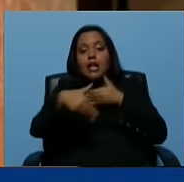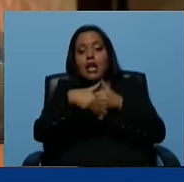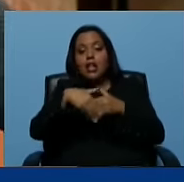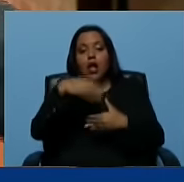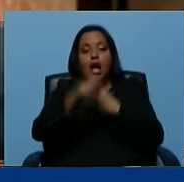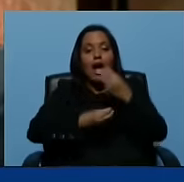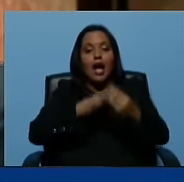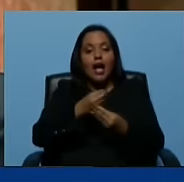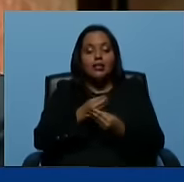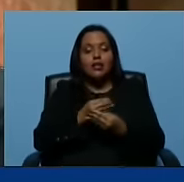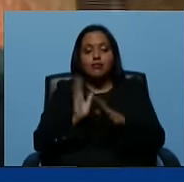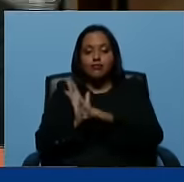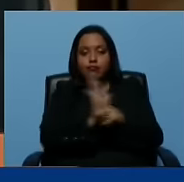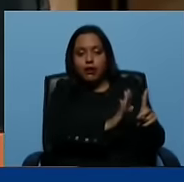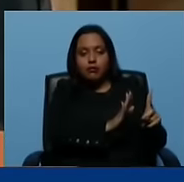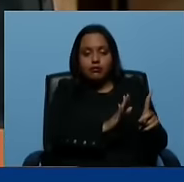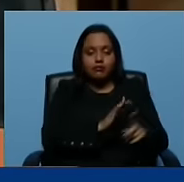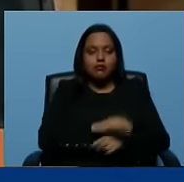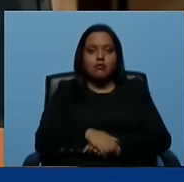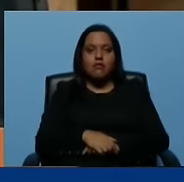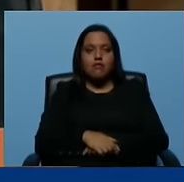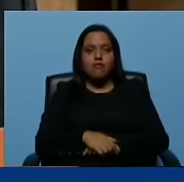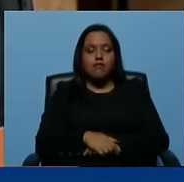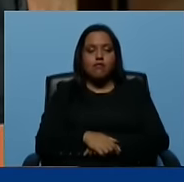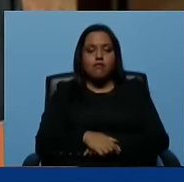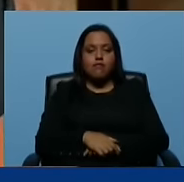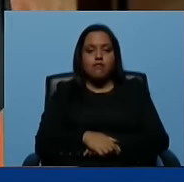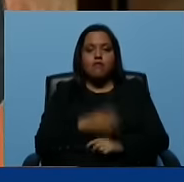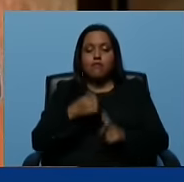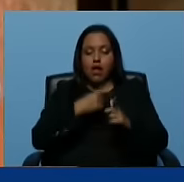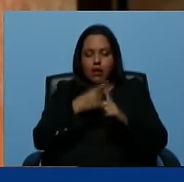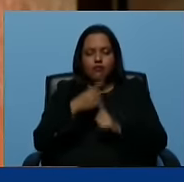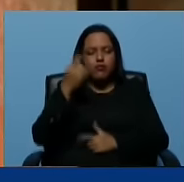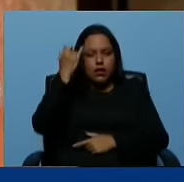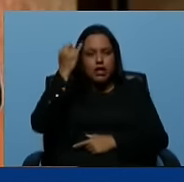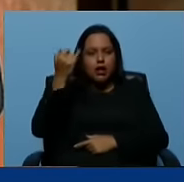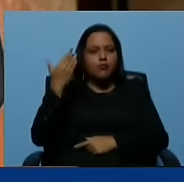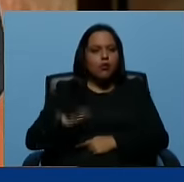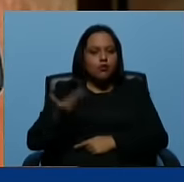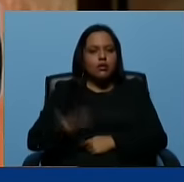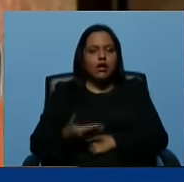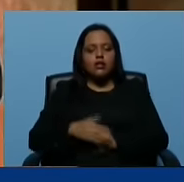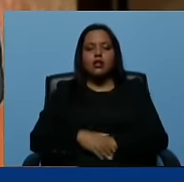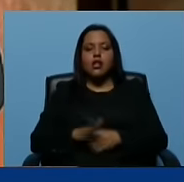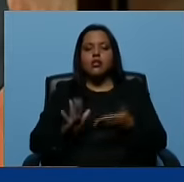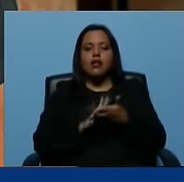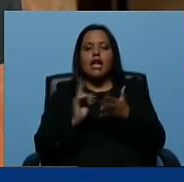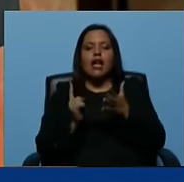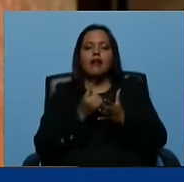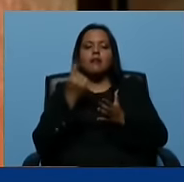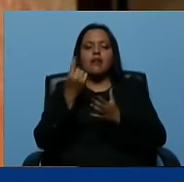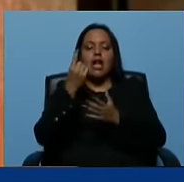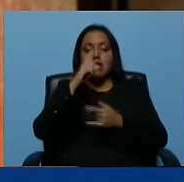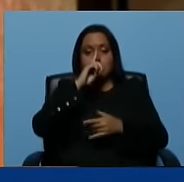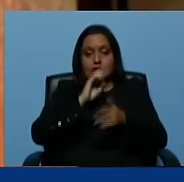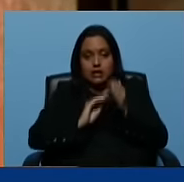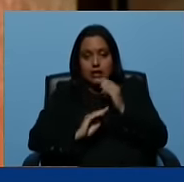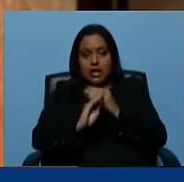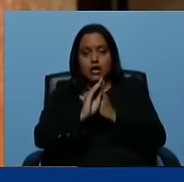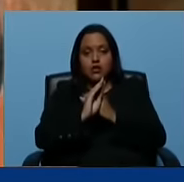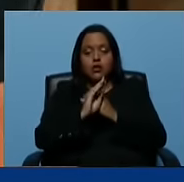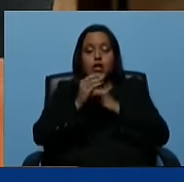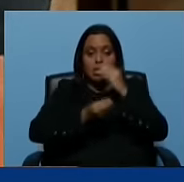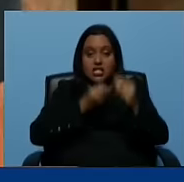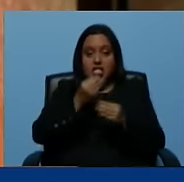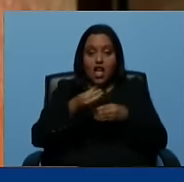en inexistente. Entonces ya tengan ese concepto ahí que es fundamental, que es el concepto de la espiral del silencio, y fue lo que aplicaron